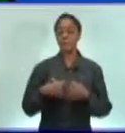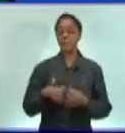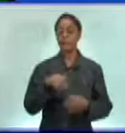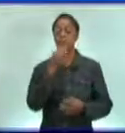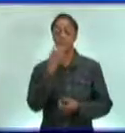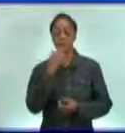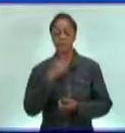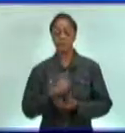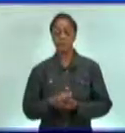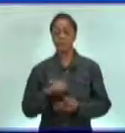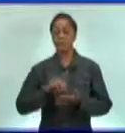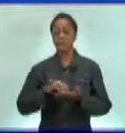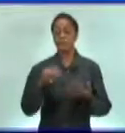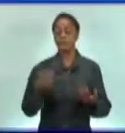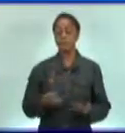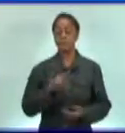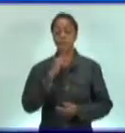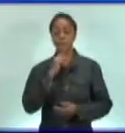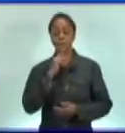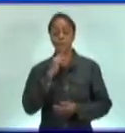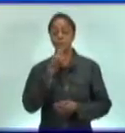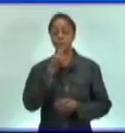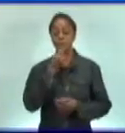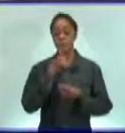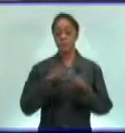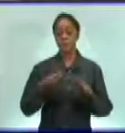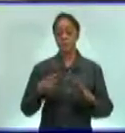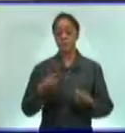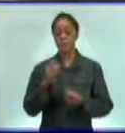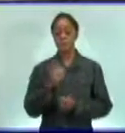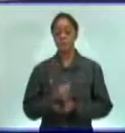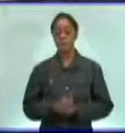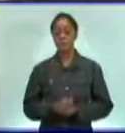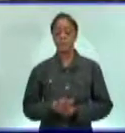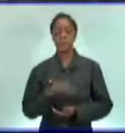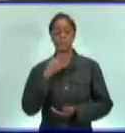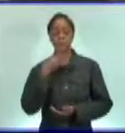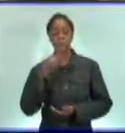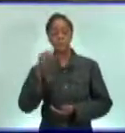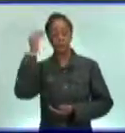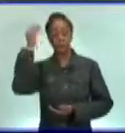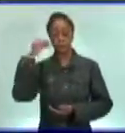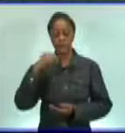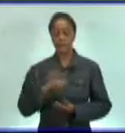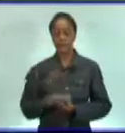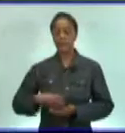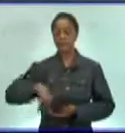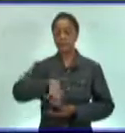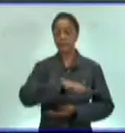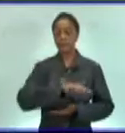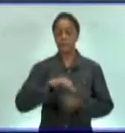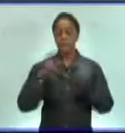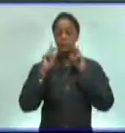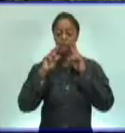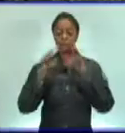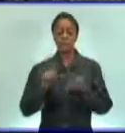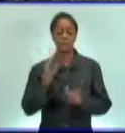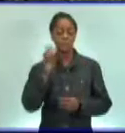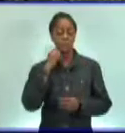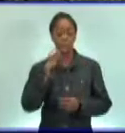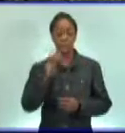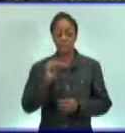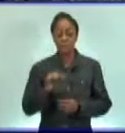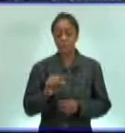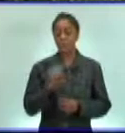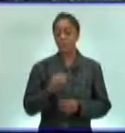alimento a partir de agua y sales minerales. Bueno, ya sabéis que todos los seres vivos, por muy pequeños o